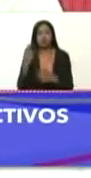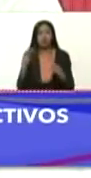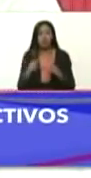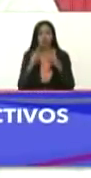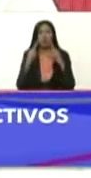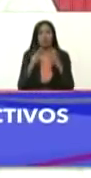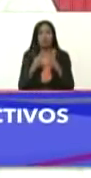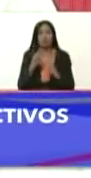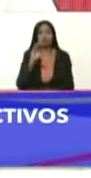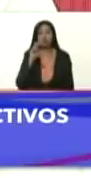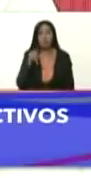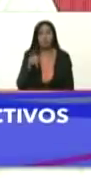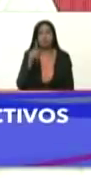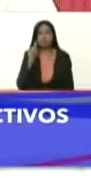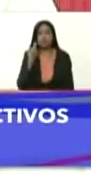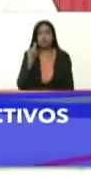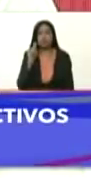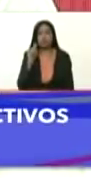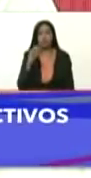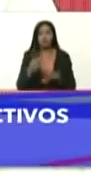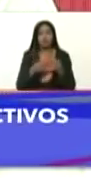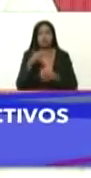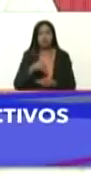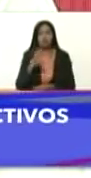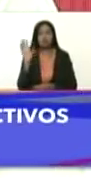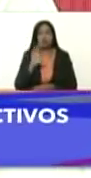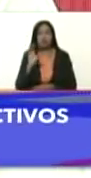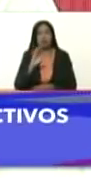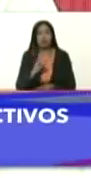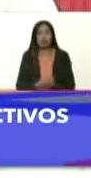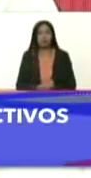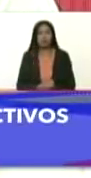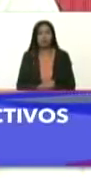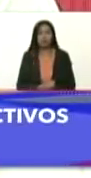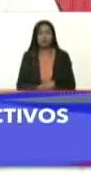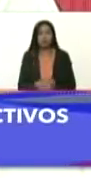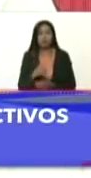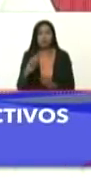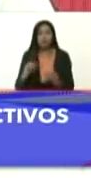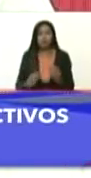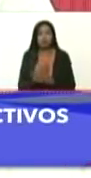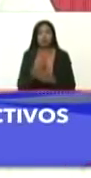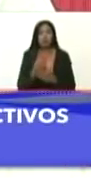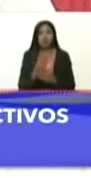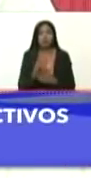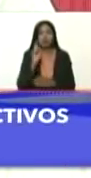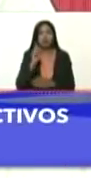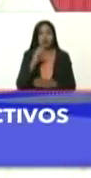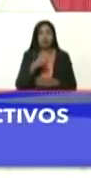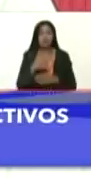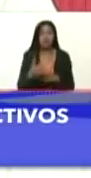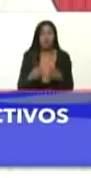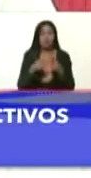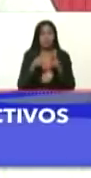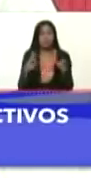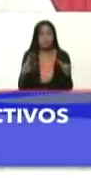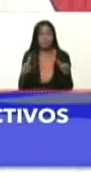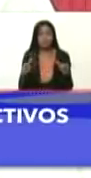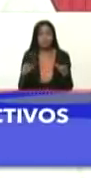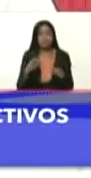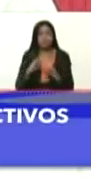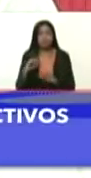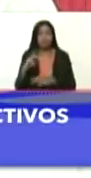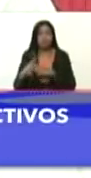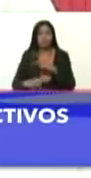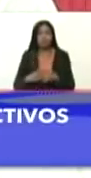de los CPT, que hicimos acá en Caracas, y de allí surgieron la necesidad de ese plan de expansión y de este